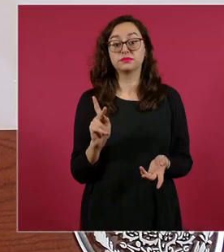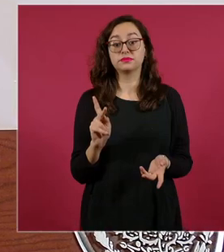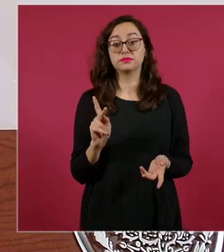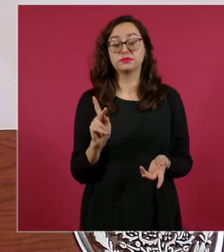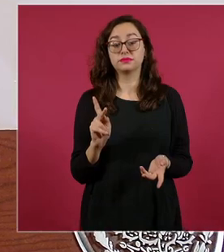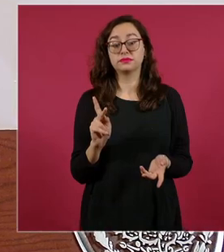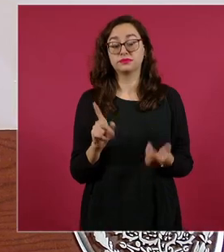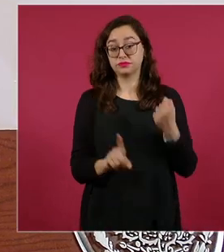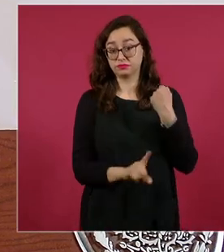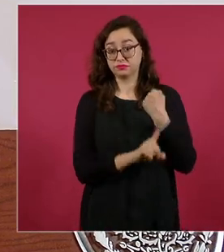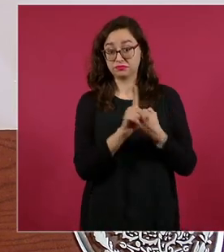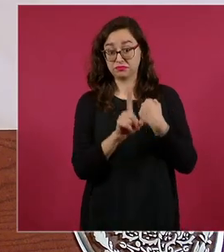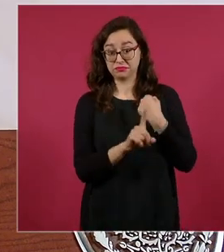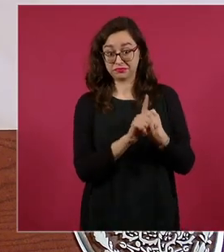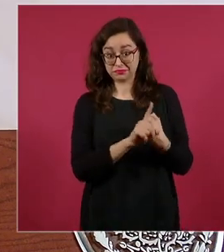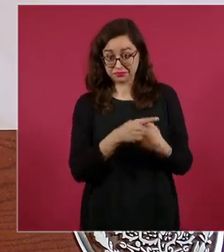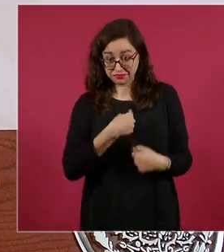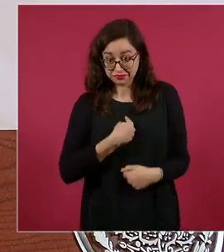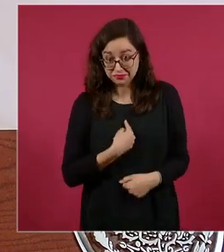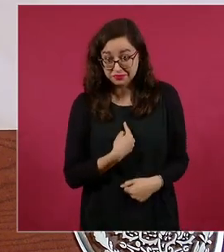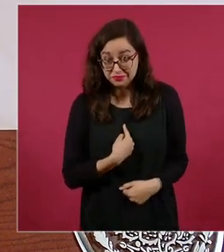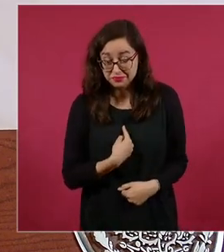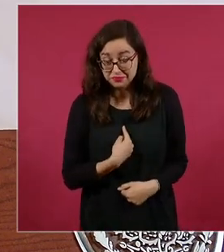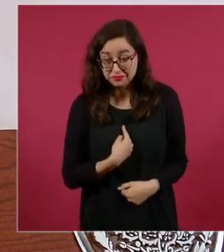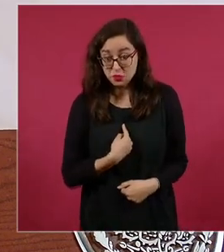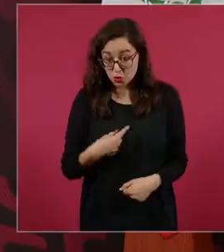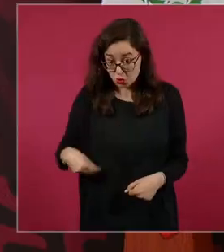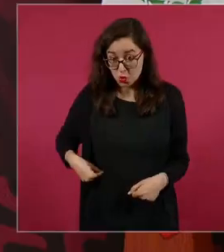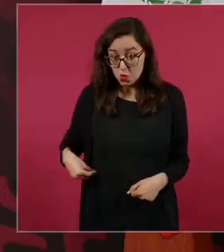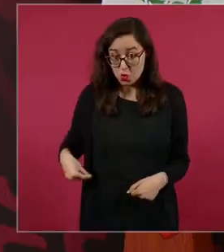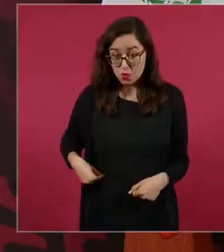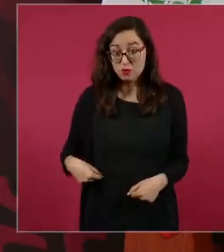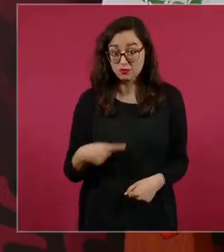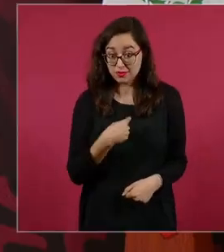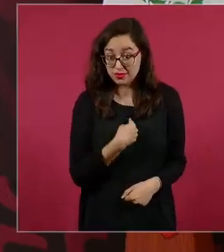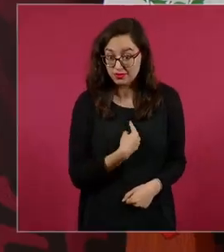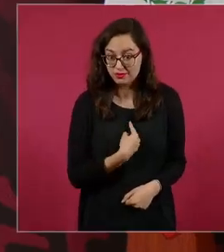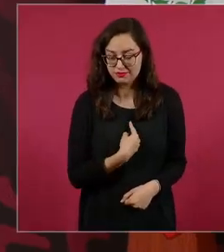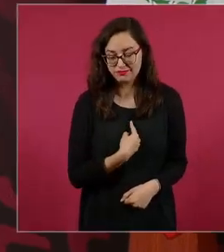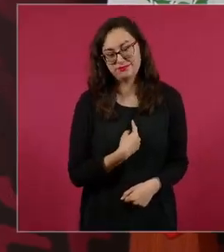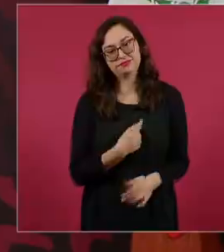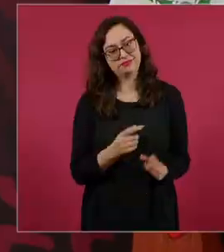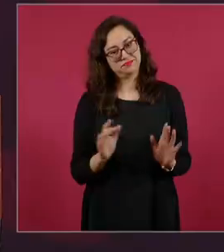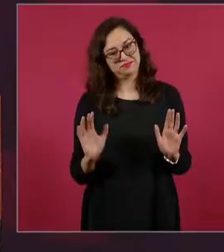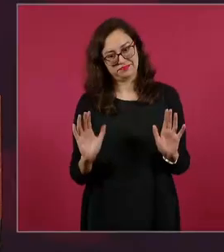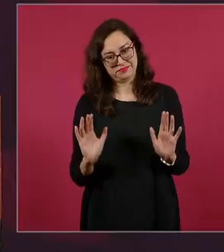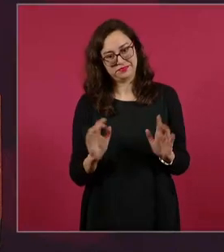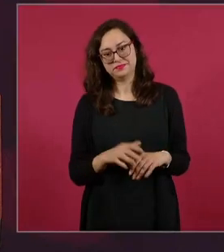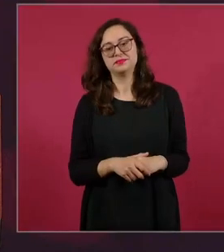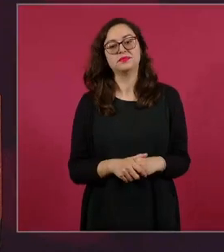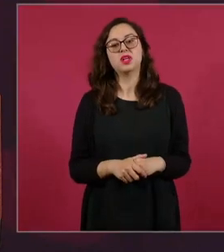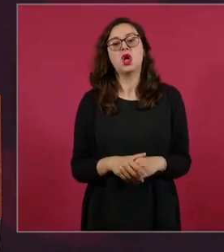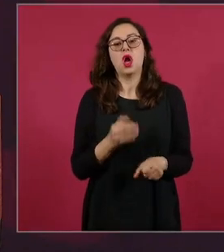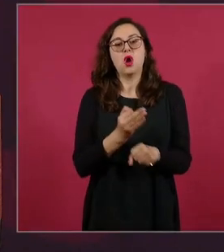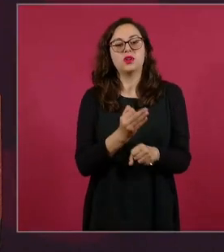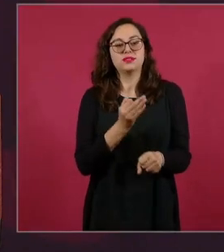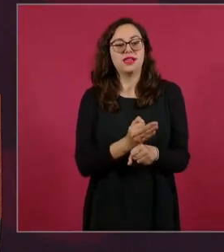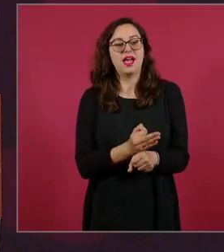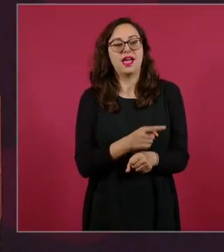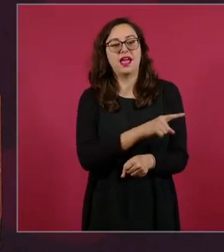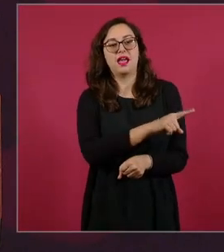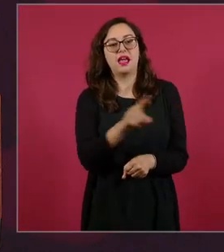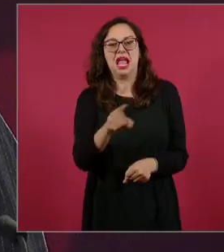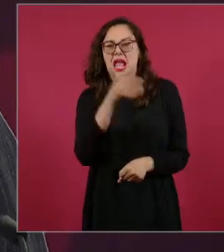o este problema no me lo vayan a endosar si ahora que estoy me echan la culpa